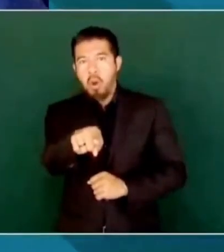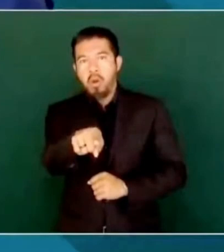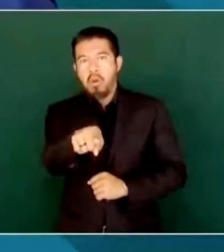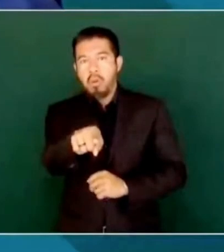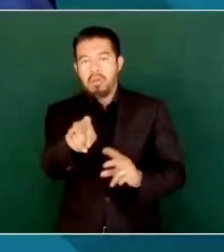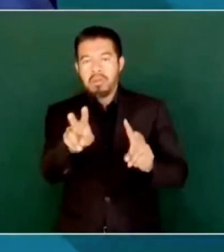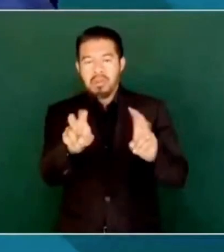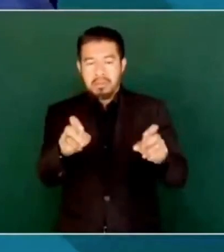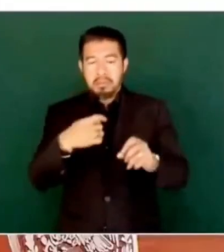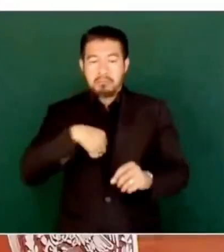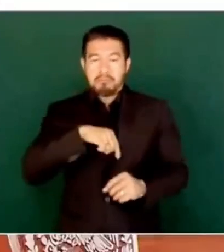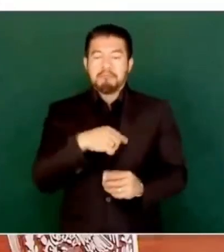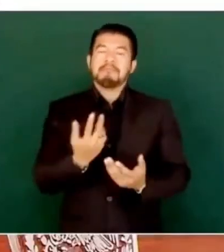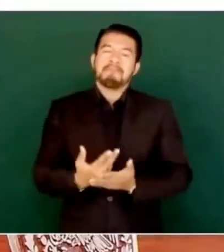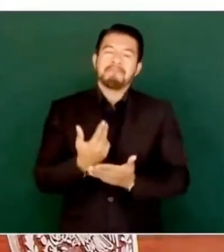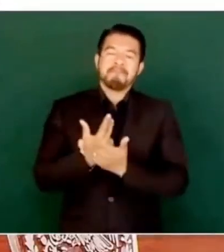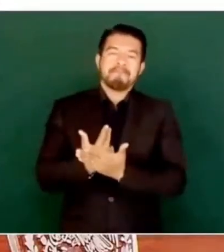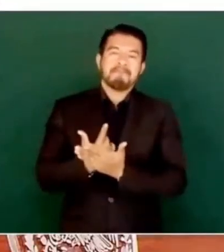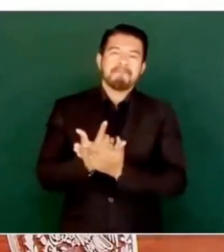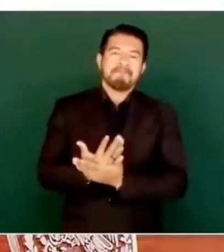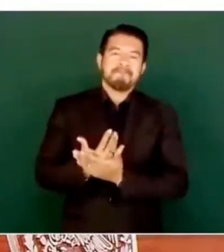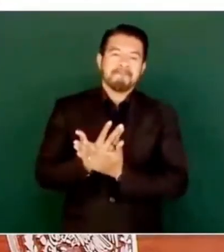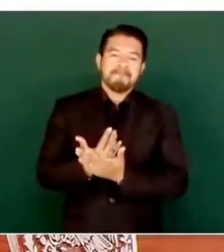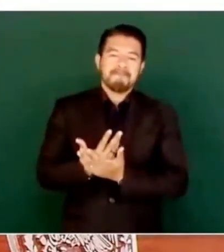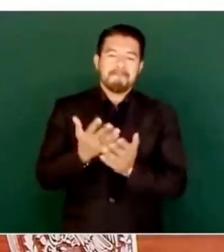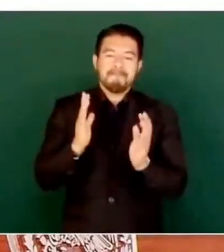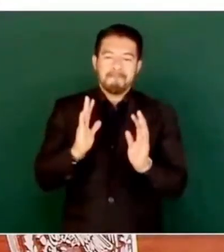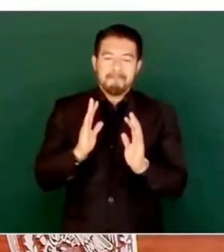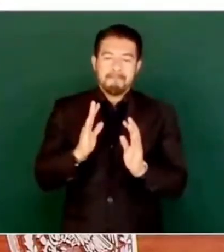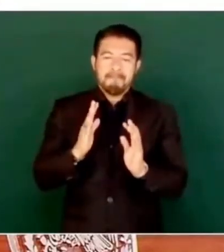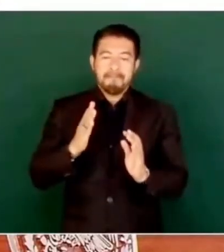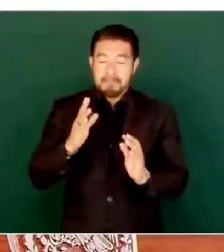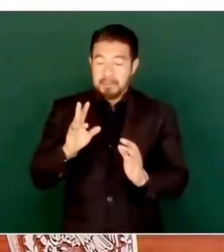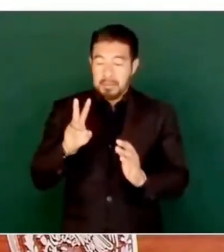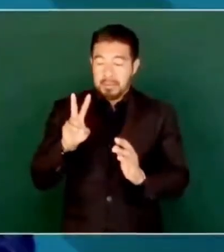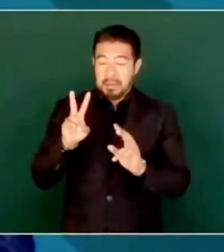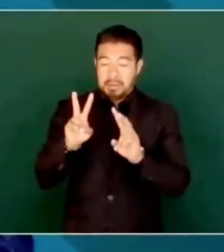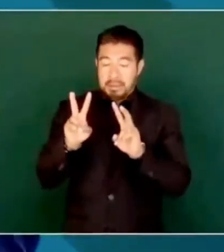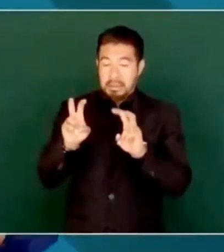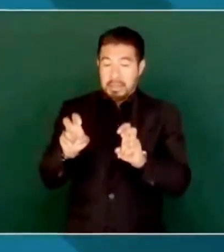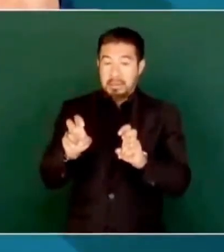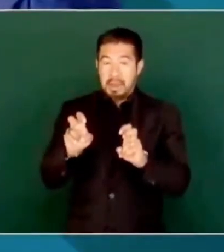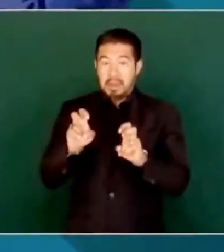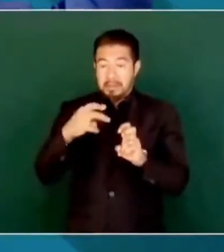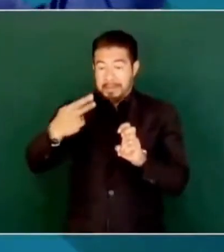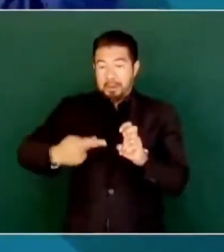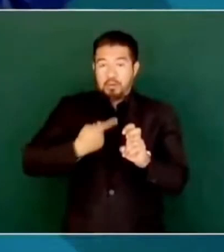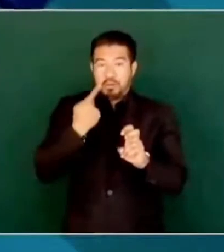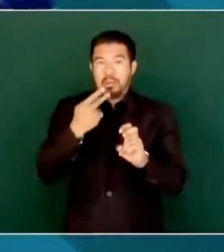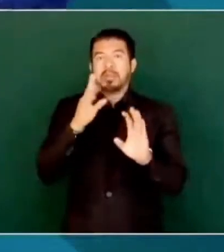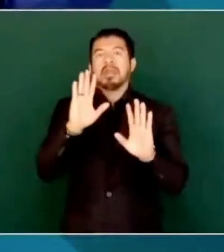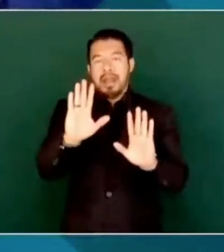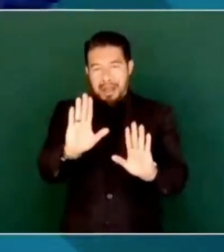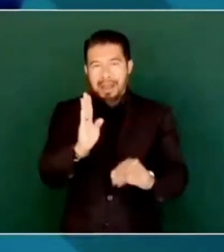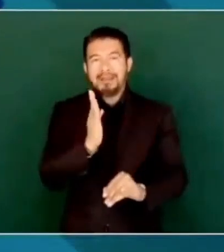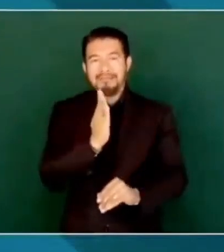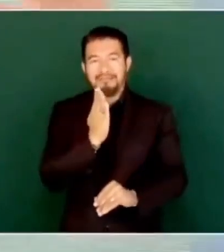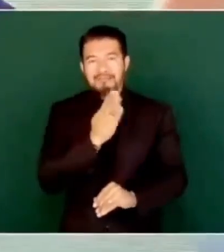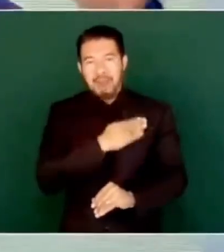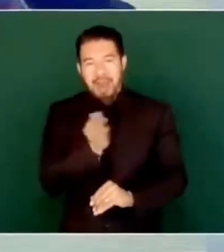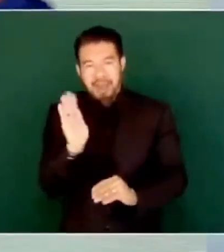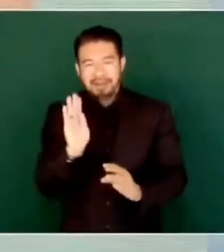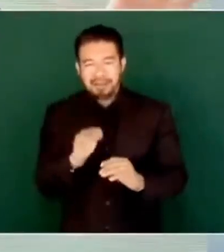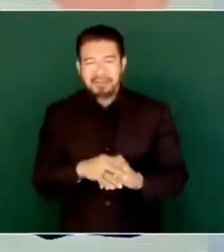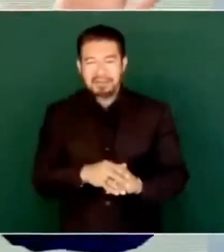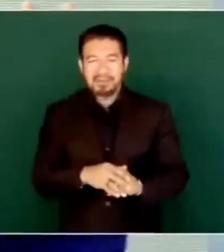Vamos a esperarnos. Qué bien que me tocas el tema, porque aprovecho para